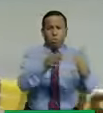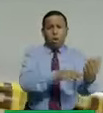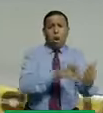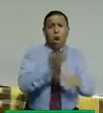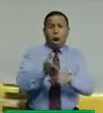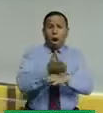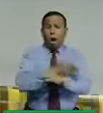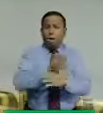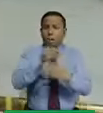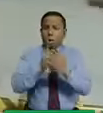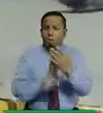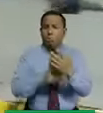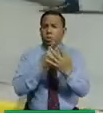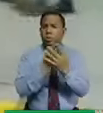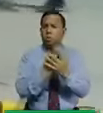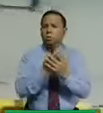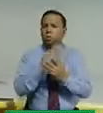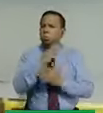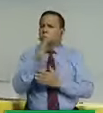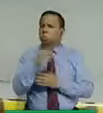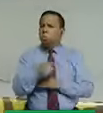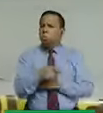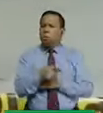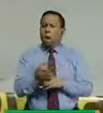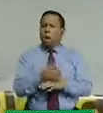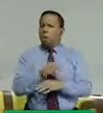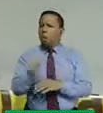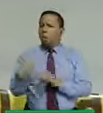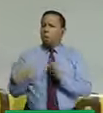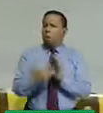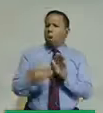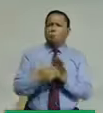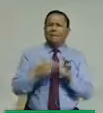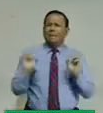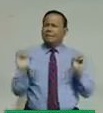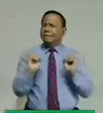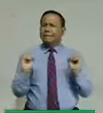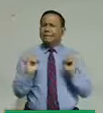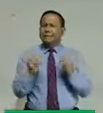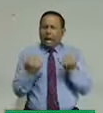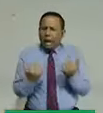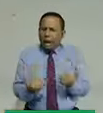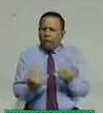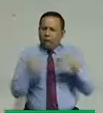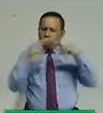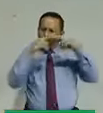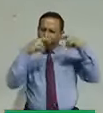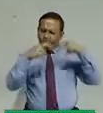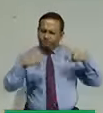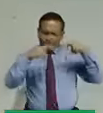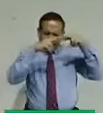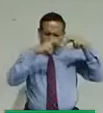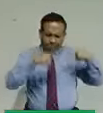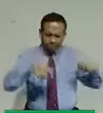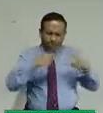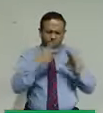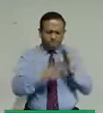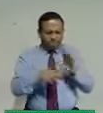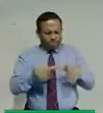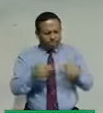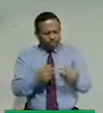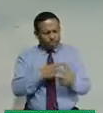antecedentes penales, tampoco amenazas por extorsión, por lo que se investiga para conocer la verdadera motivación del triple